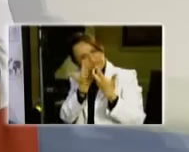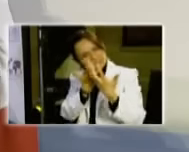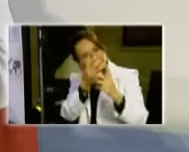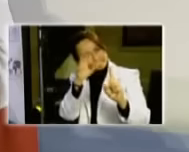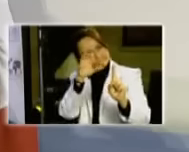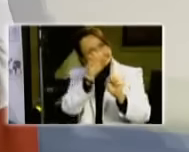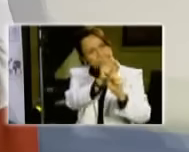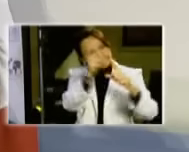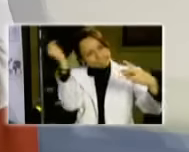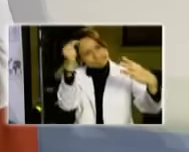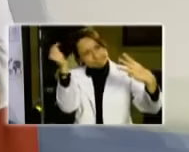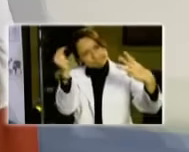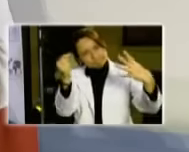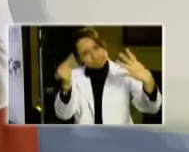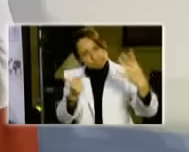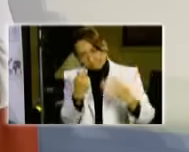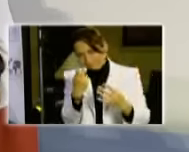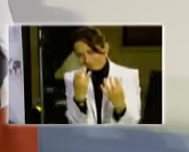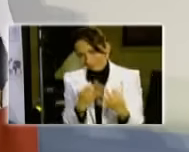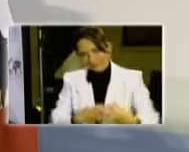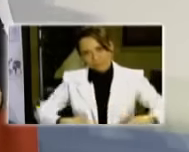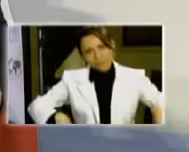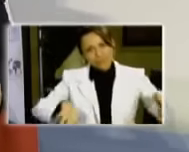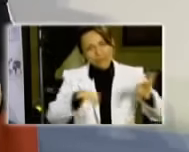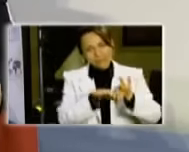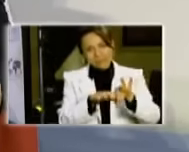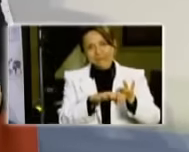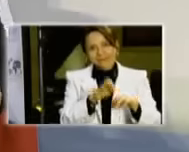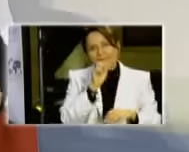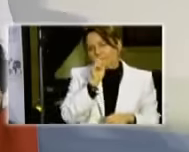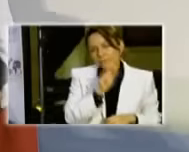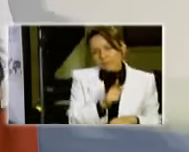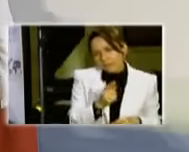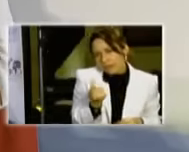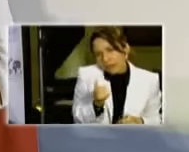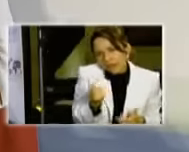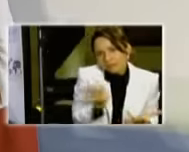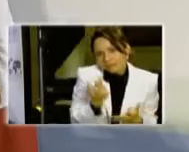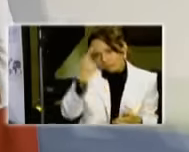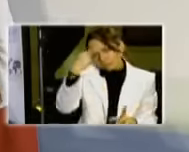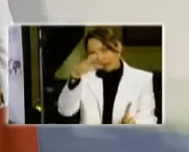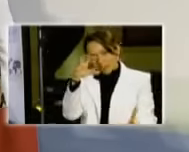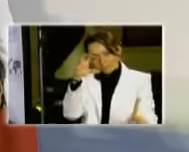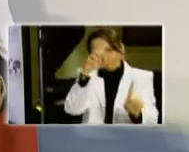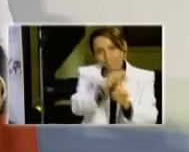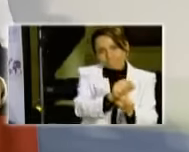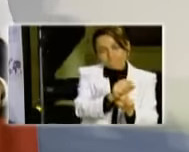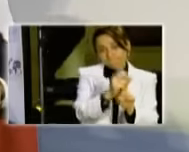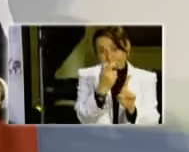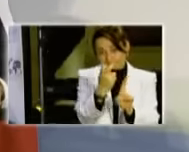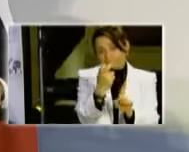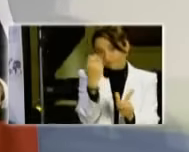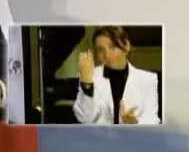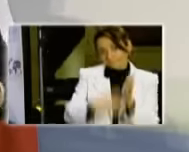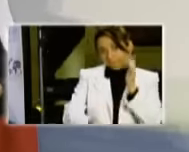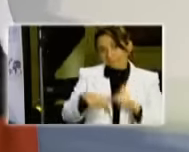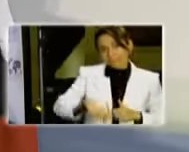nosotros y en qué marco institucional nos movemos para cada una de estas prioridades? Son preguntas que aún se debe